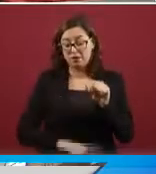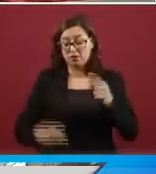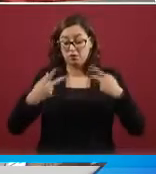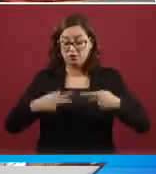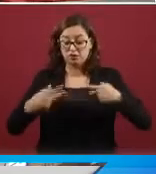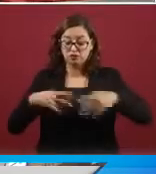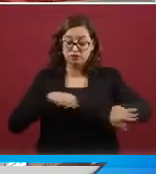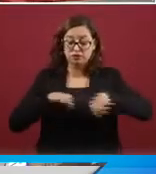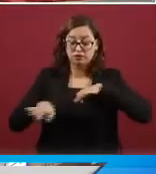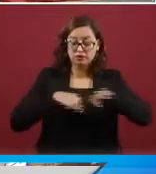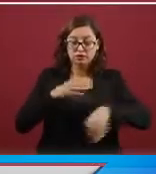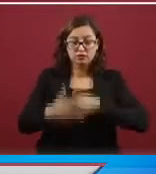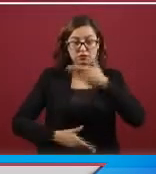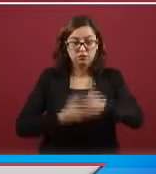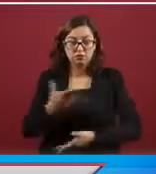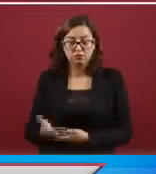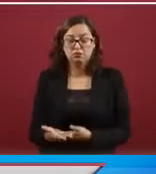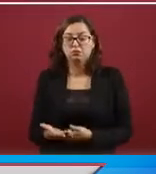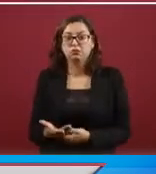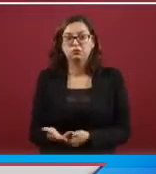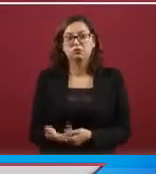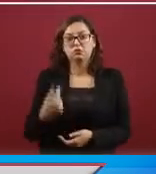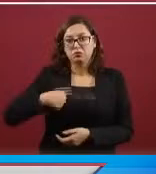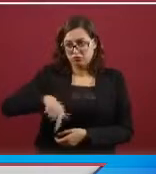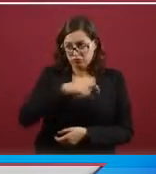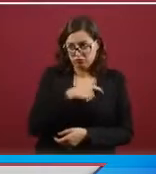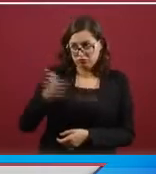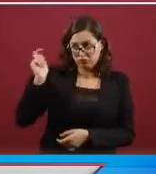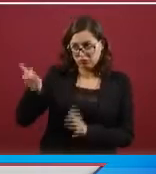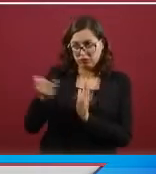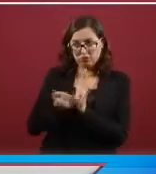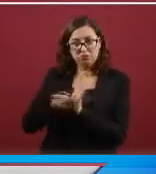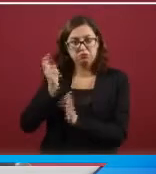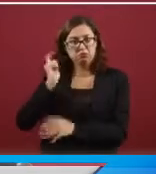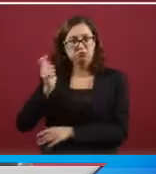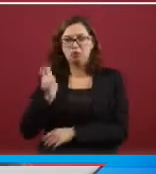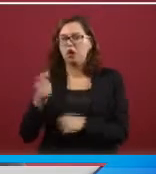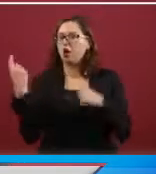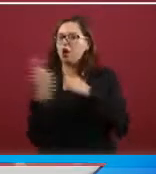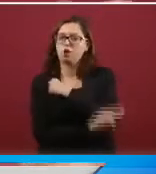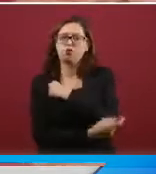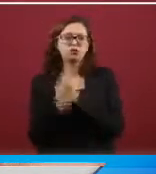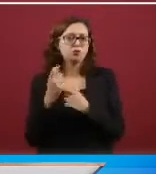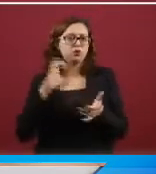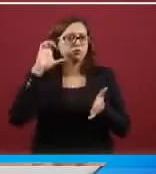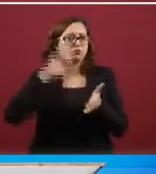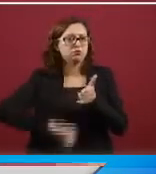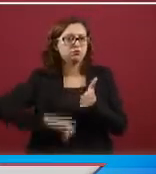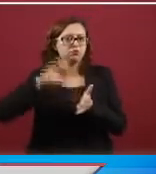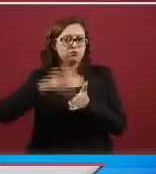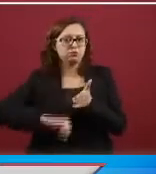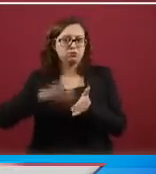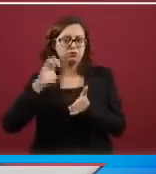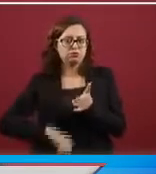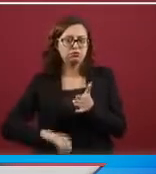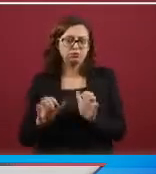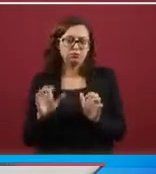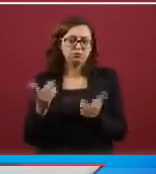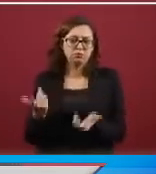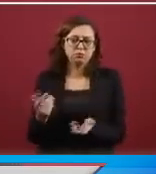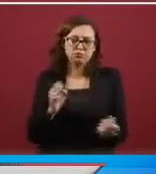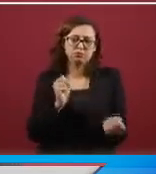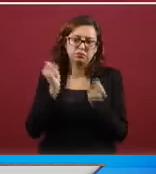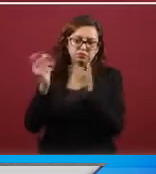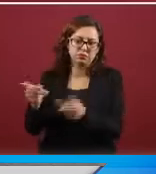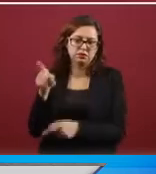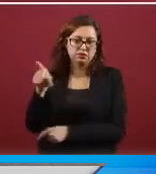Impuestos a ventas digitales. Se trabaja en que las empresas transnacionales y nacionales que realizan ventas por medio de plataformas digitales